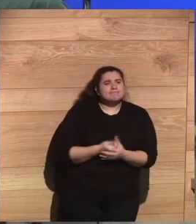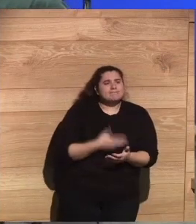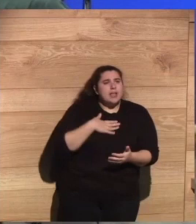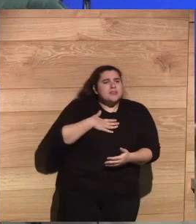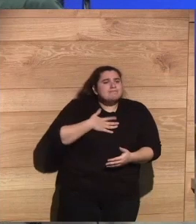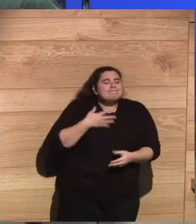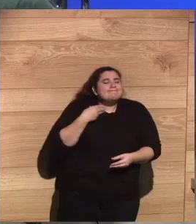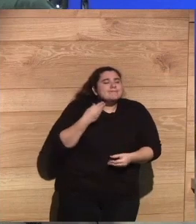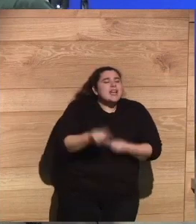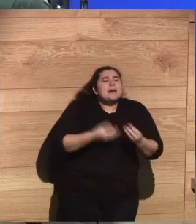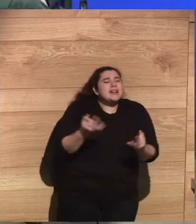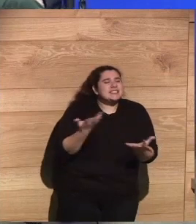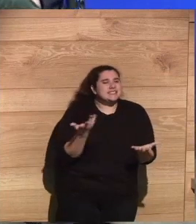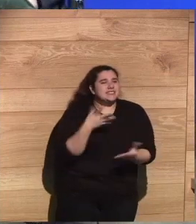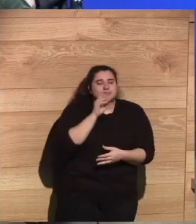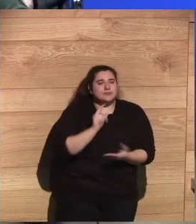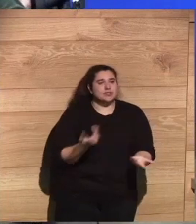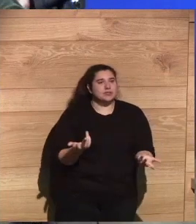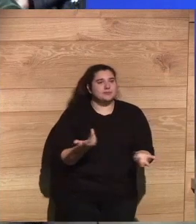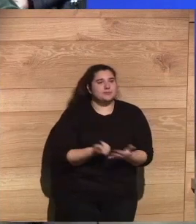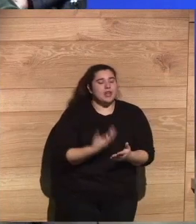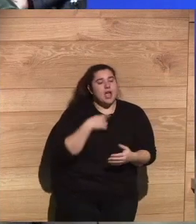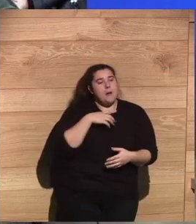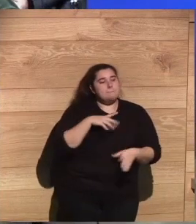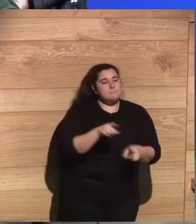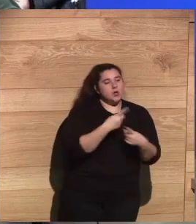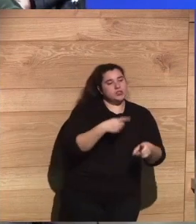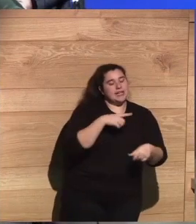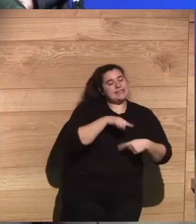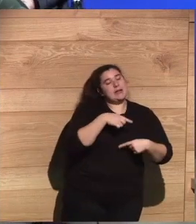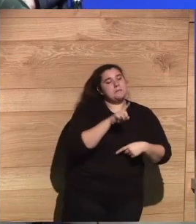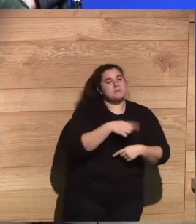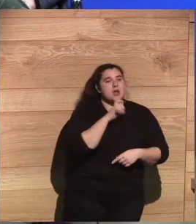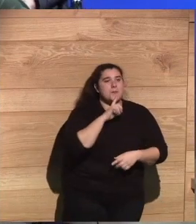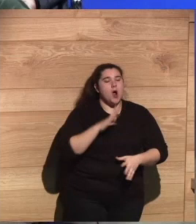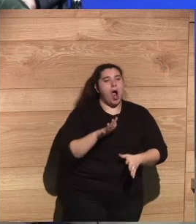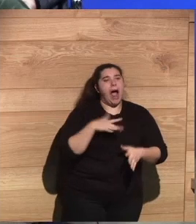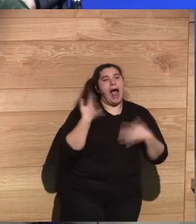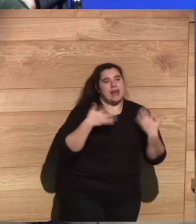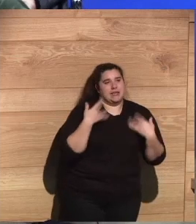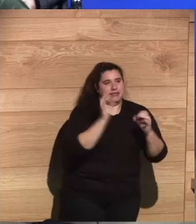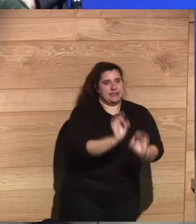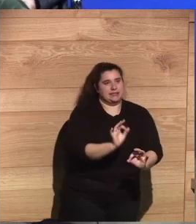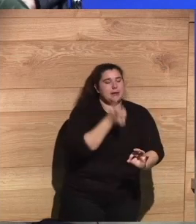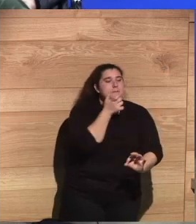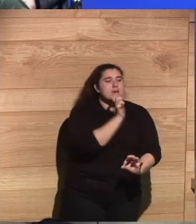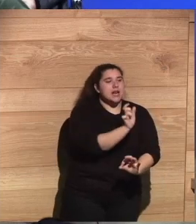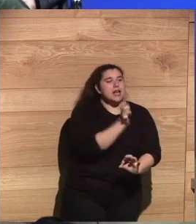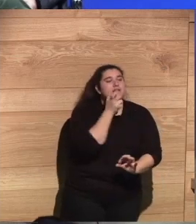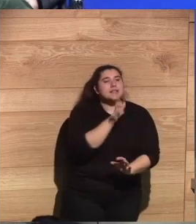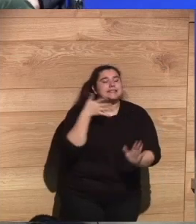no sé qué está ocurriendo, ¿no? Y la música también es esto, le diría, ¿no? La música es algo que no puedes definir con palabras, y como no podemos